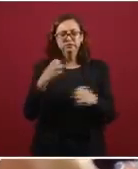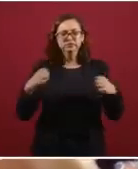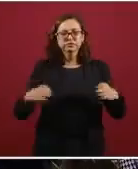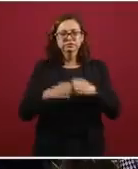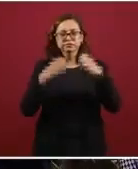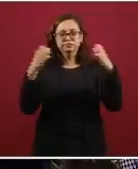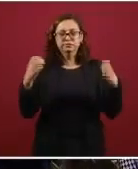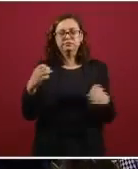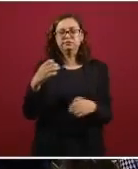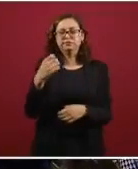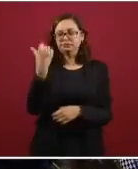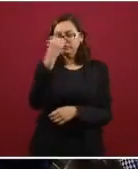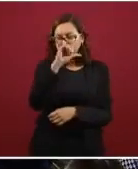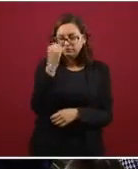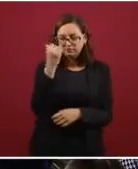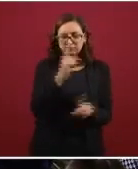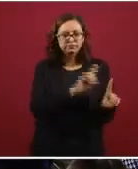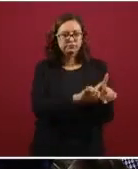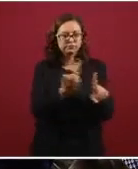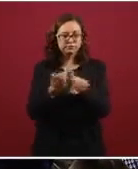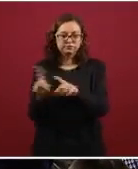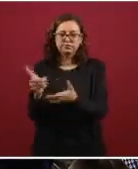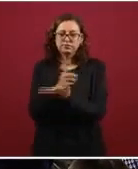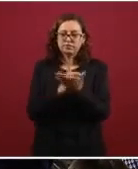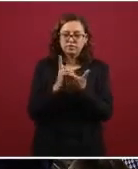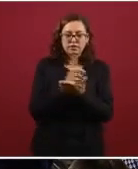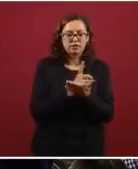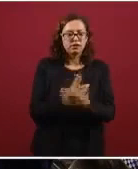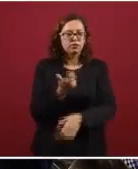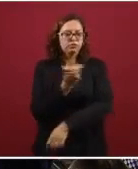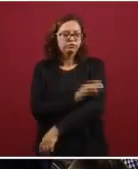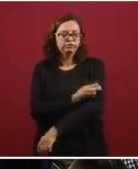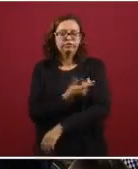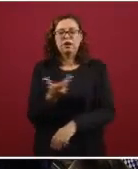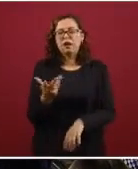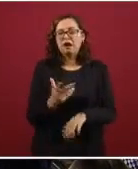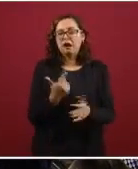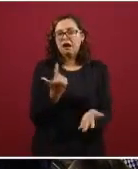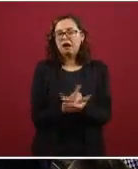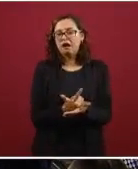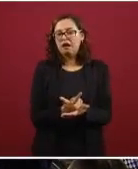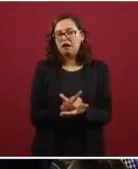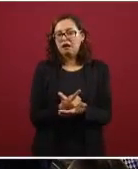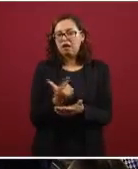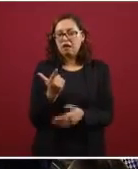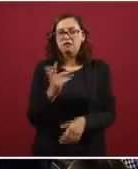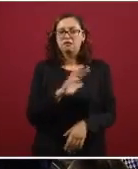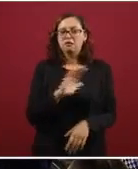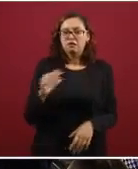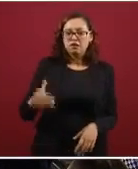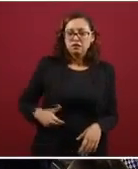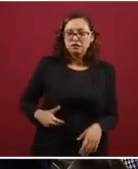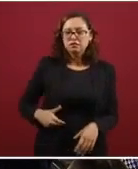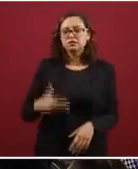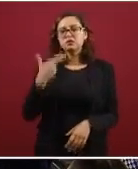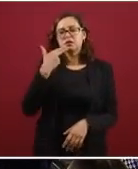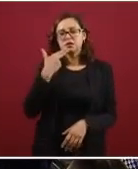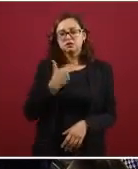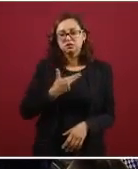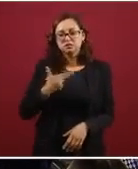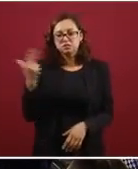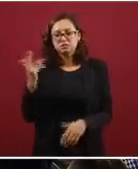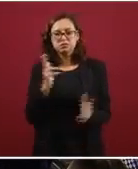muertes por sobredosis en Estados Unidos superan cada día y cada año las causas como accidentes de tráfico, suicidios